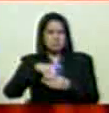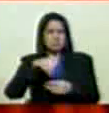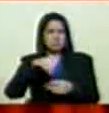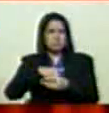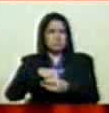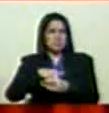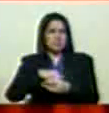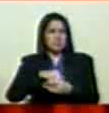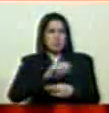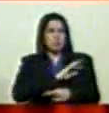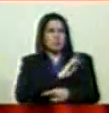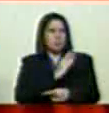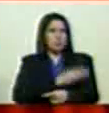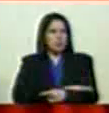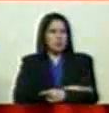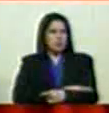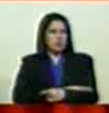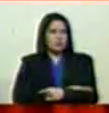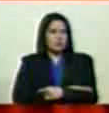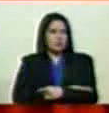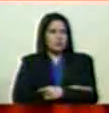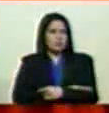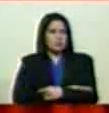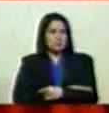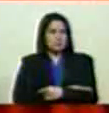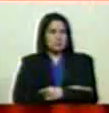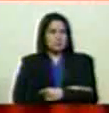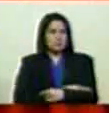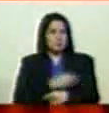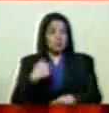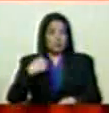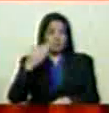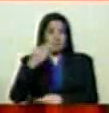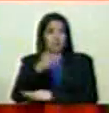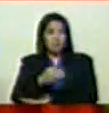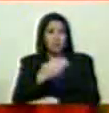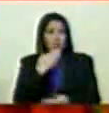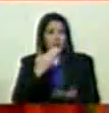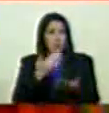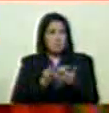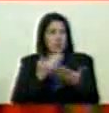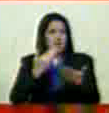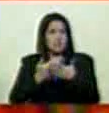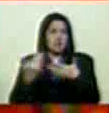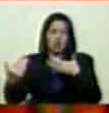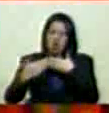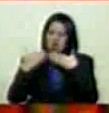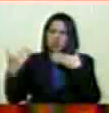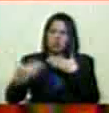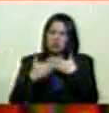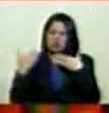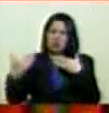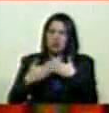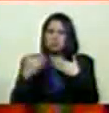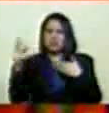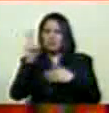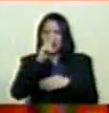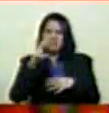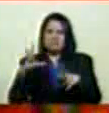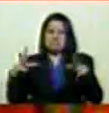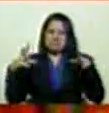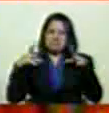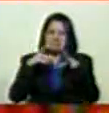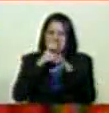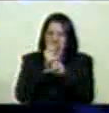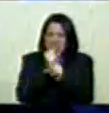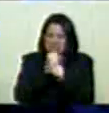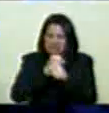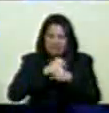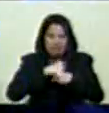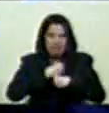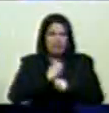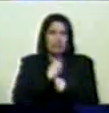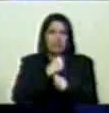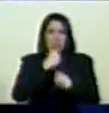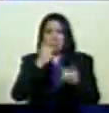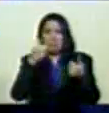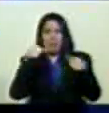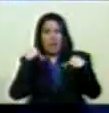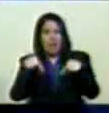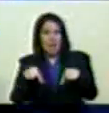poder fueron a pedir sanciones y agresiones contra Venezuela para asfixiarla económicamente. Es ver, eso es